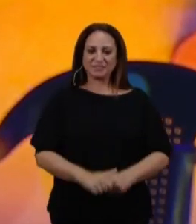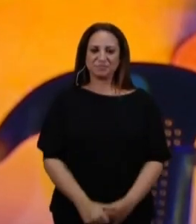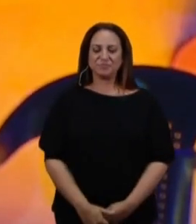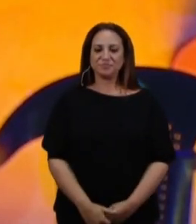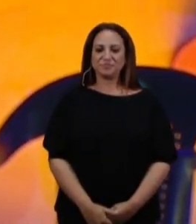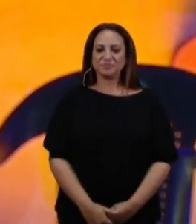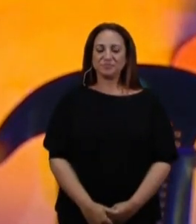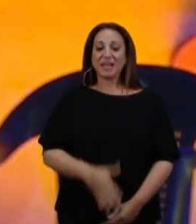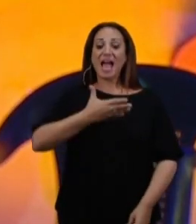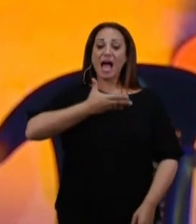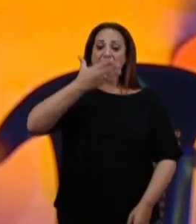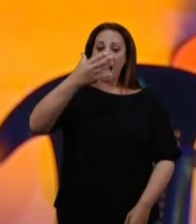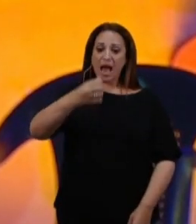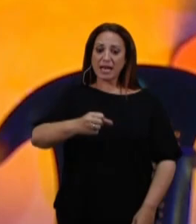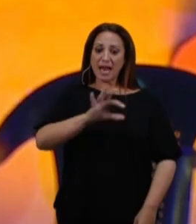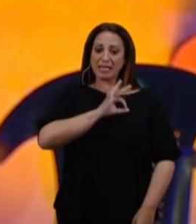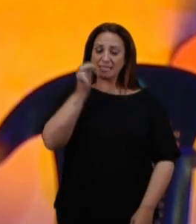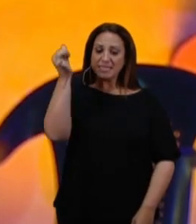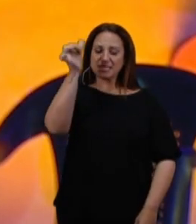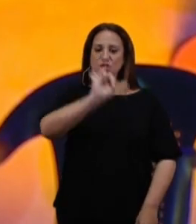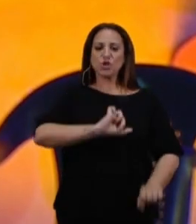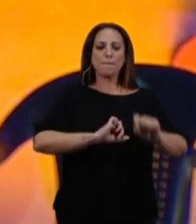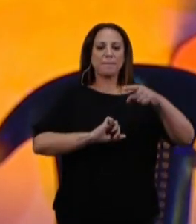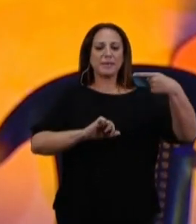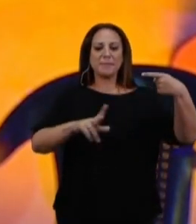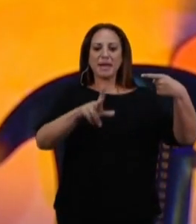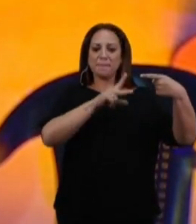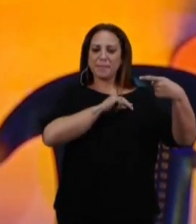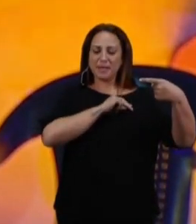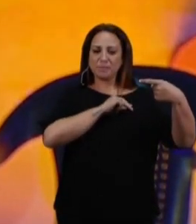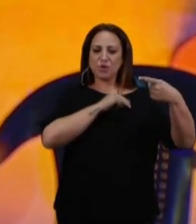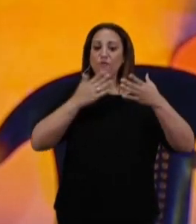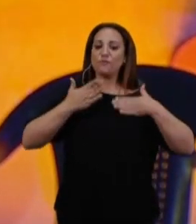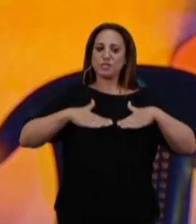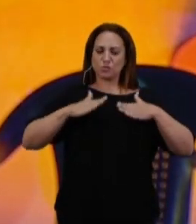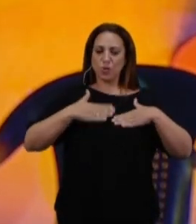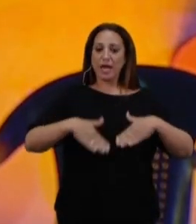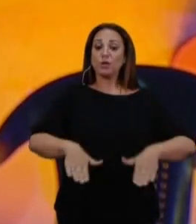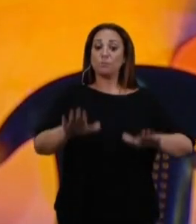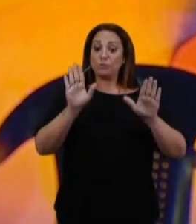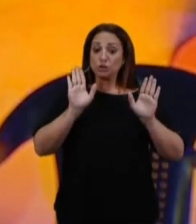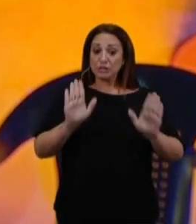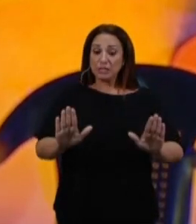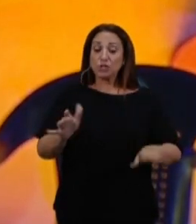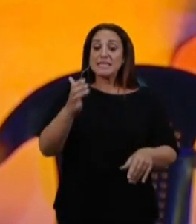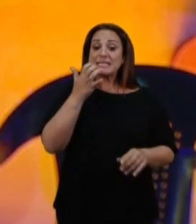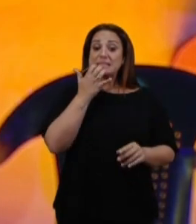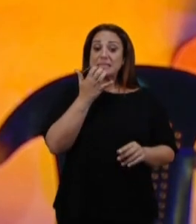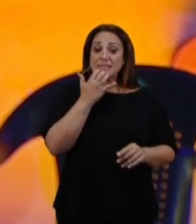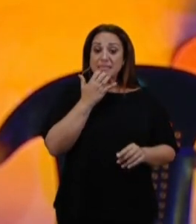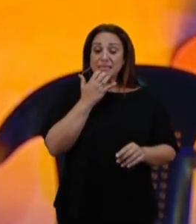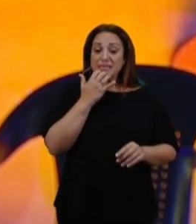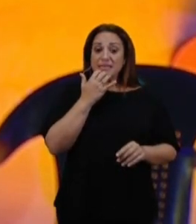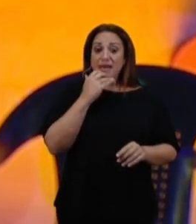El señor alcalde hará entrega del primer premio de vestuario. Por cierto, si hay, y lo